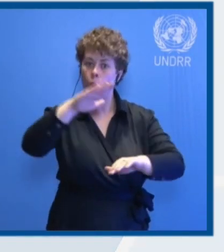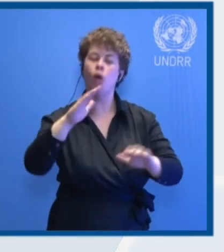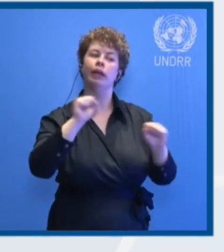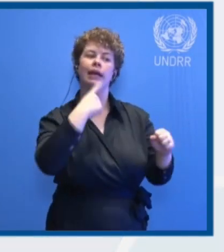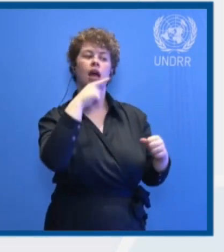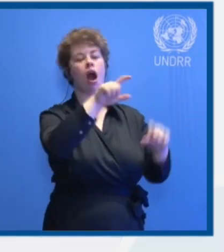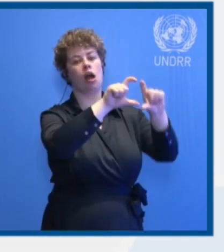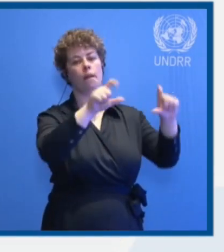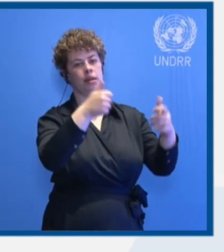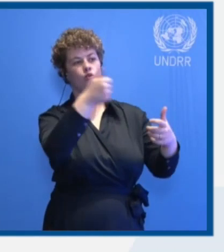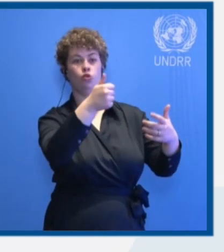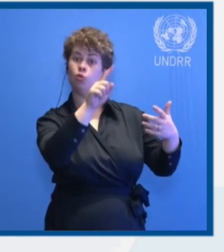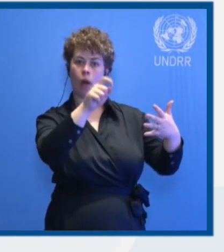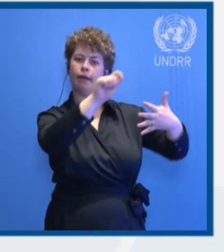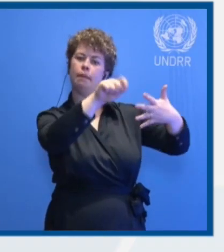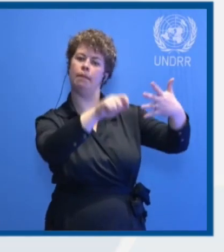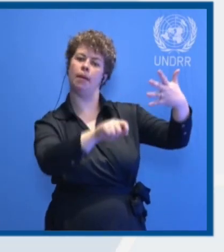I think